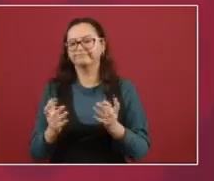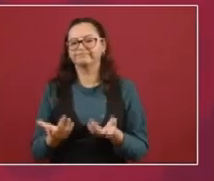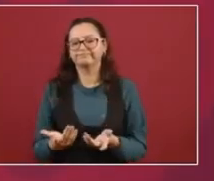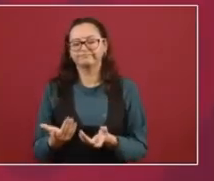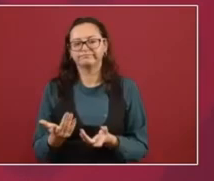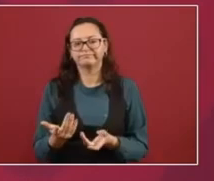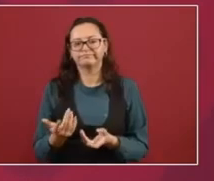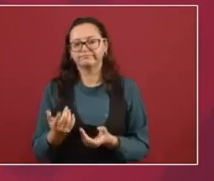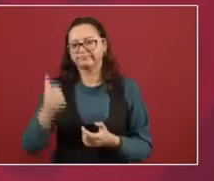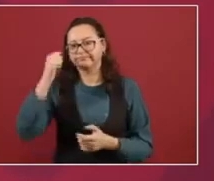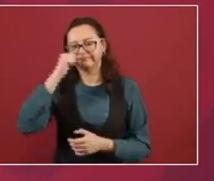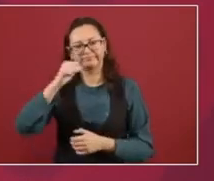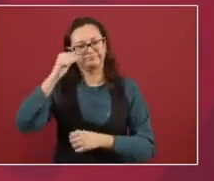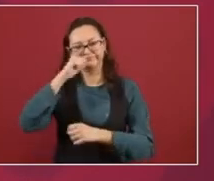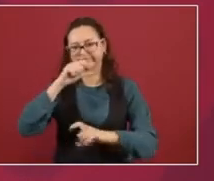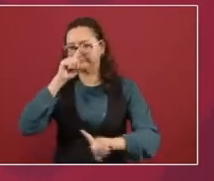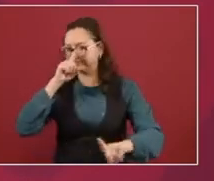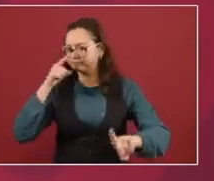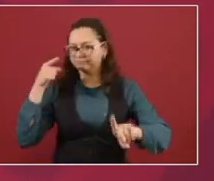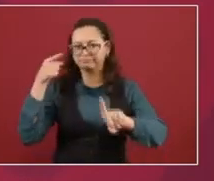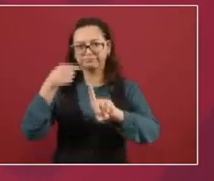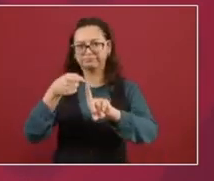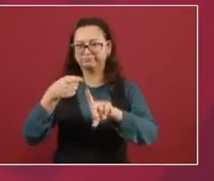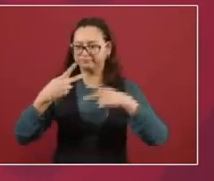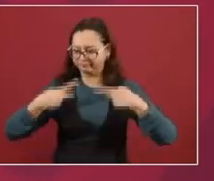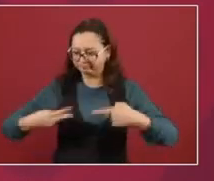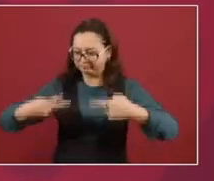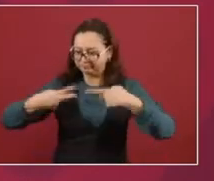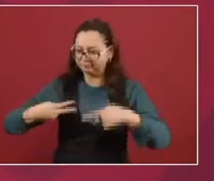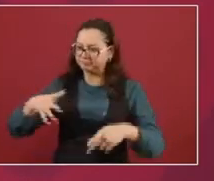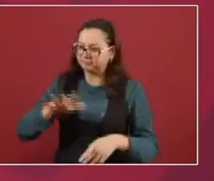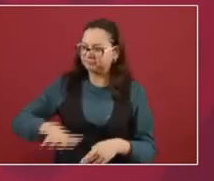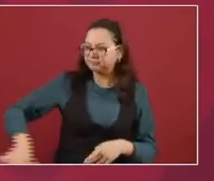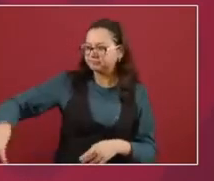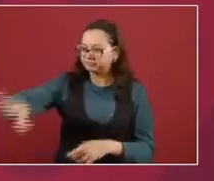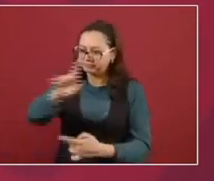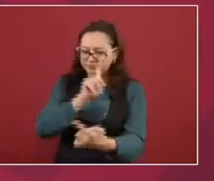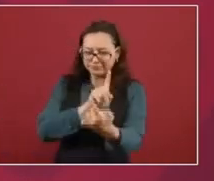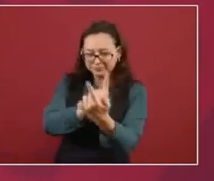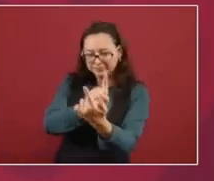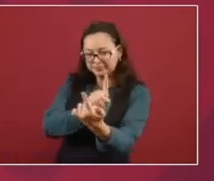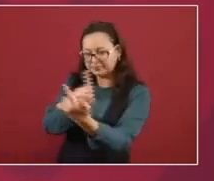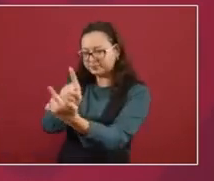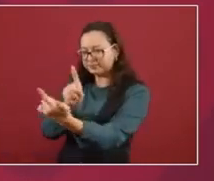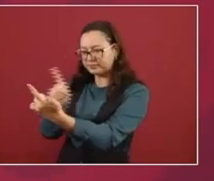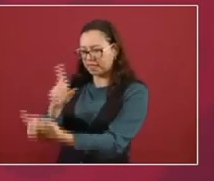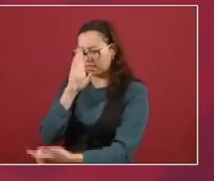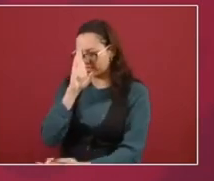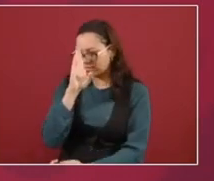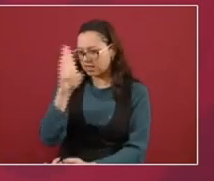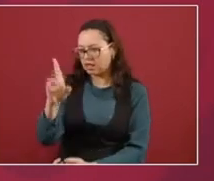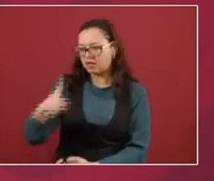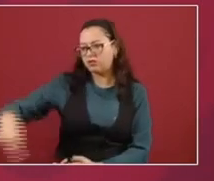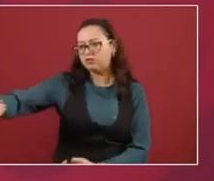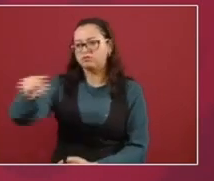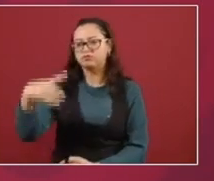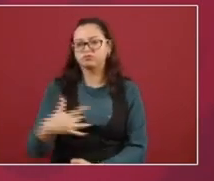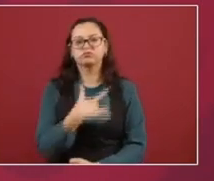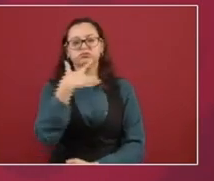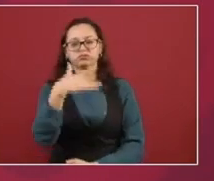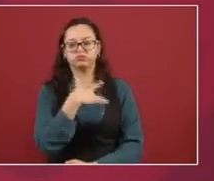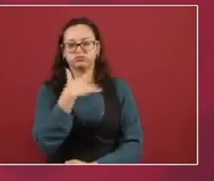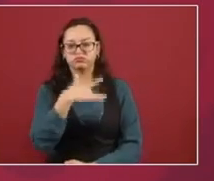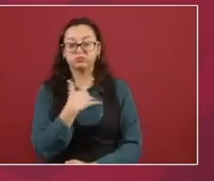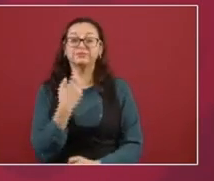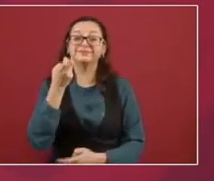no perder la comunicación directa, recoger siempre los sentimientos de los ciudadanos.